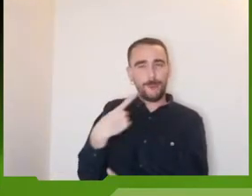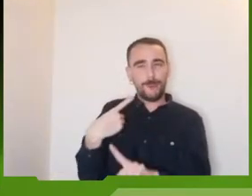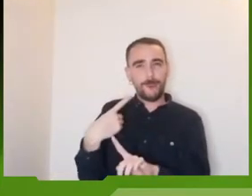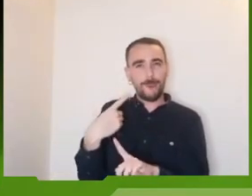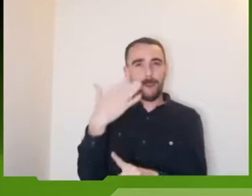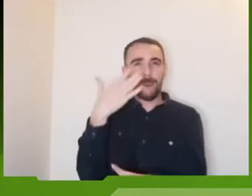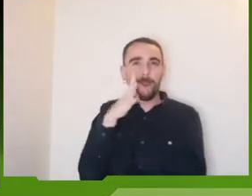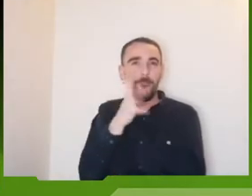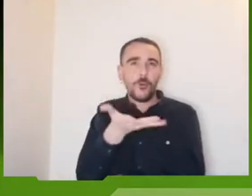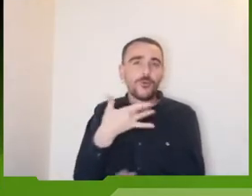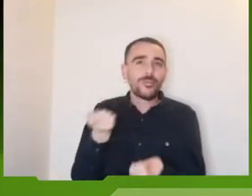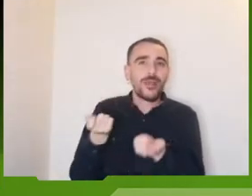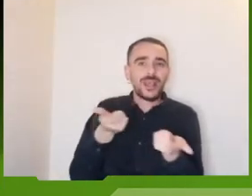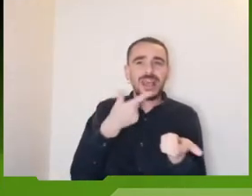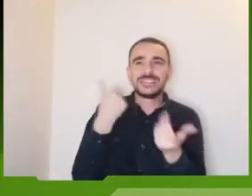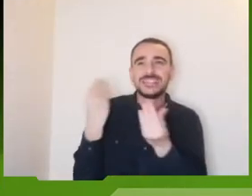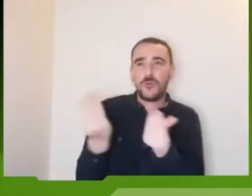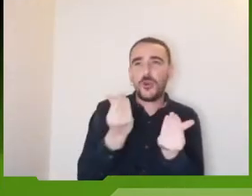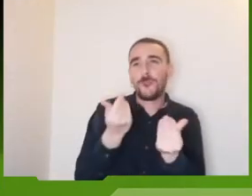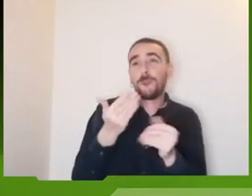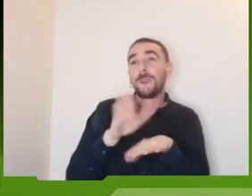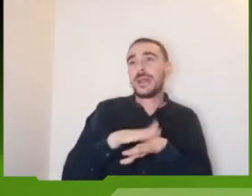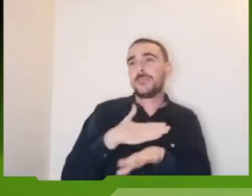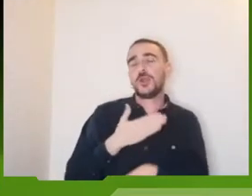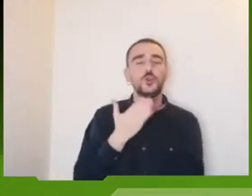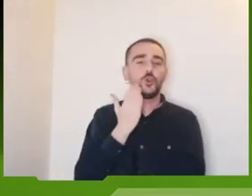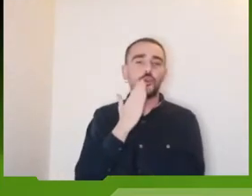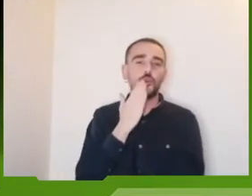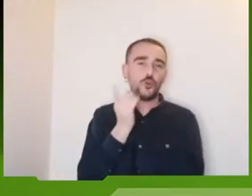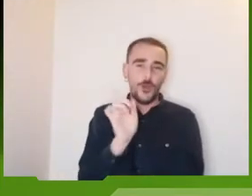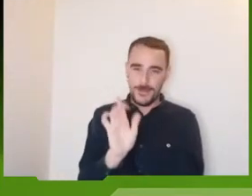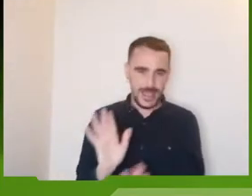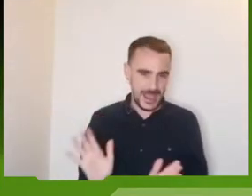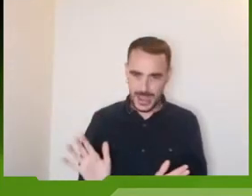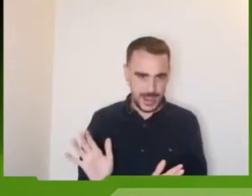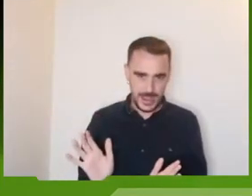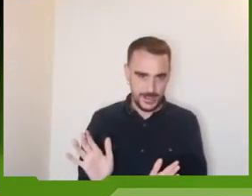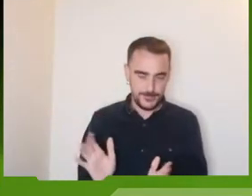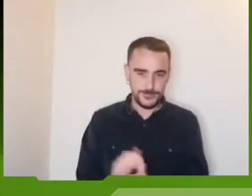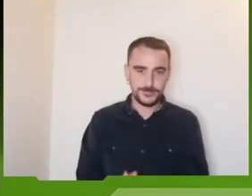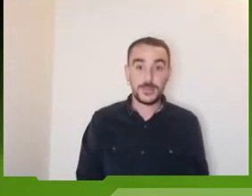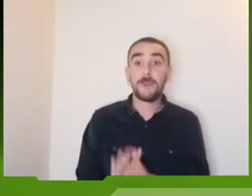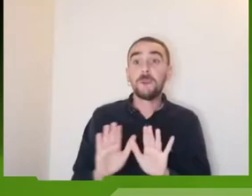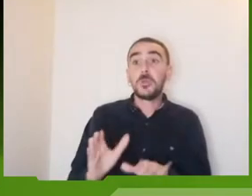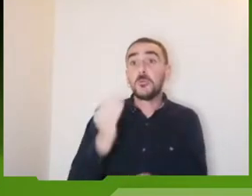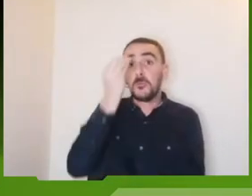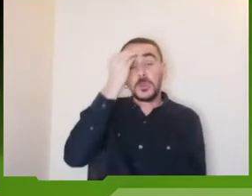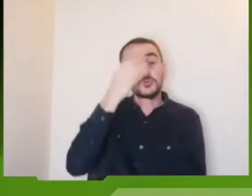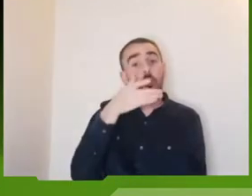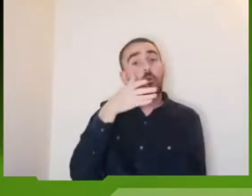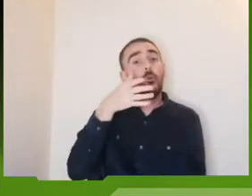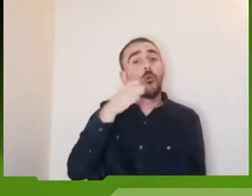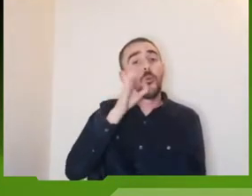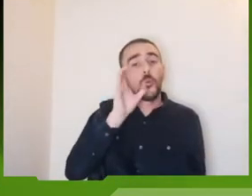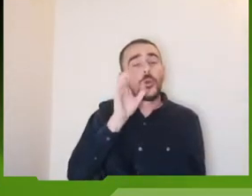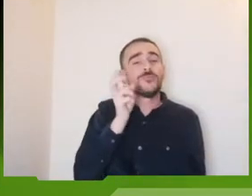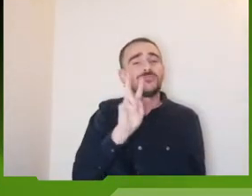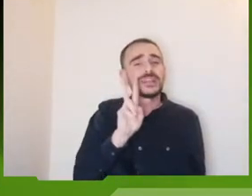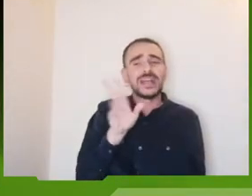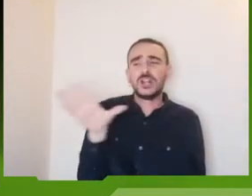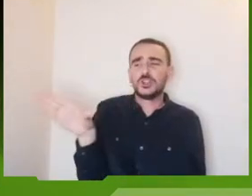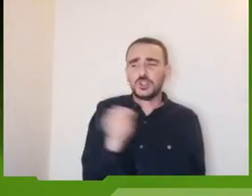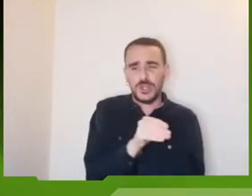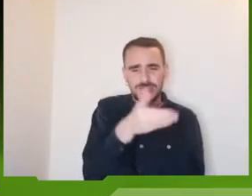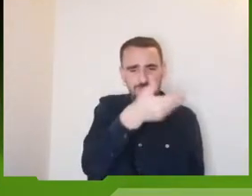no me pega, no me apetece. Pero a nivel funcional, todas valen. La de avena es guay porque